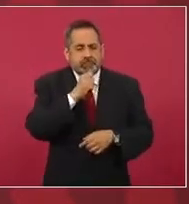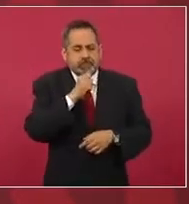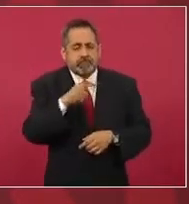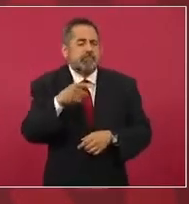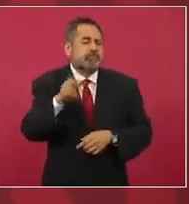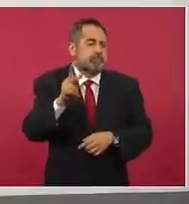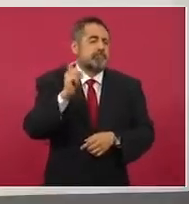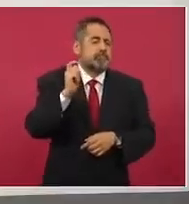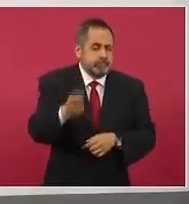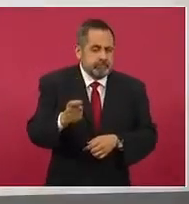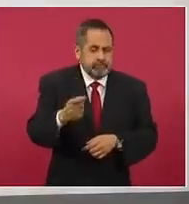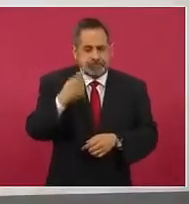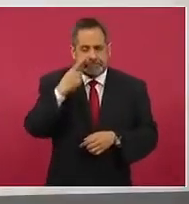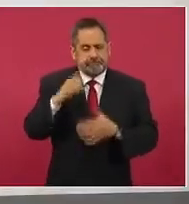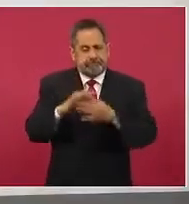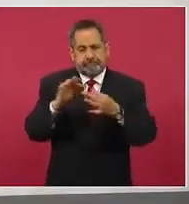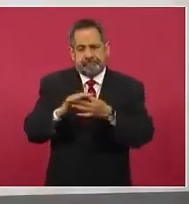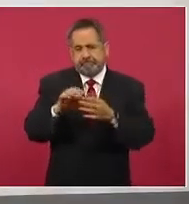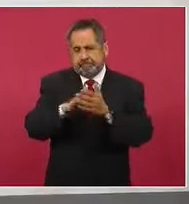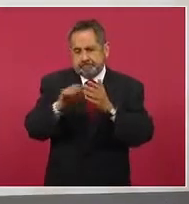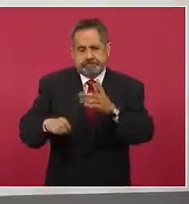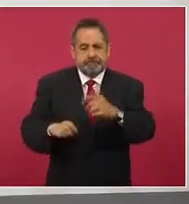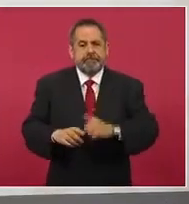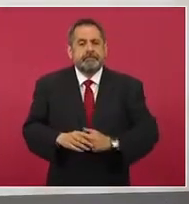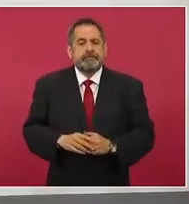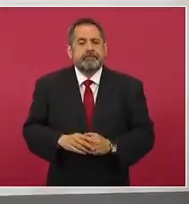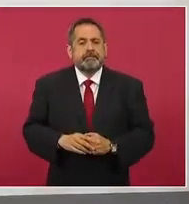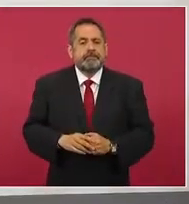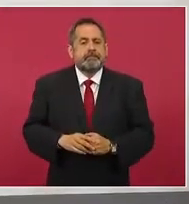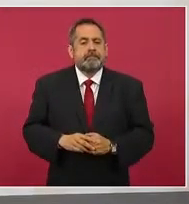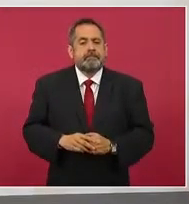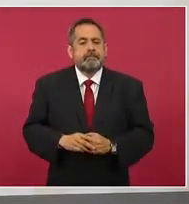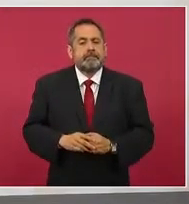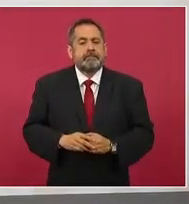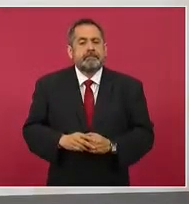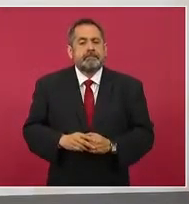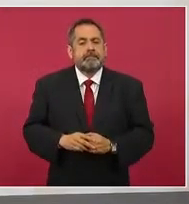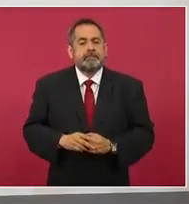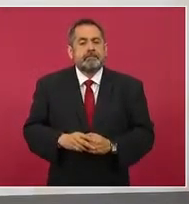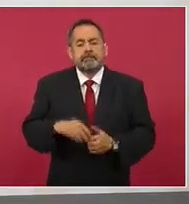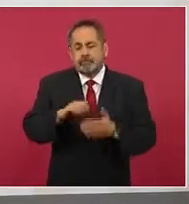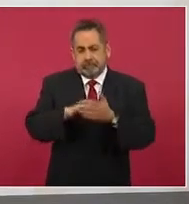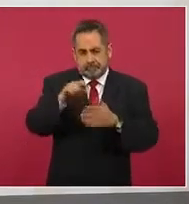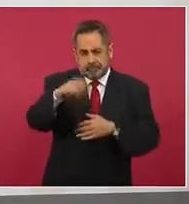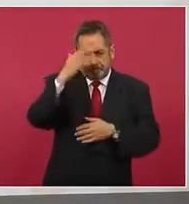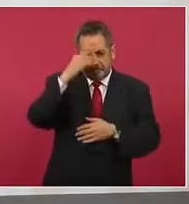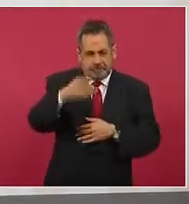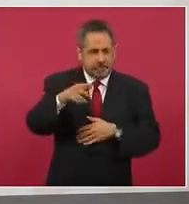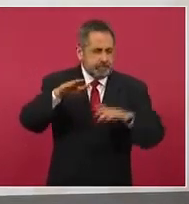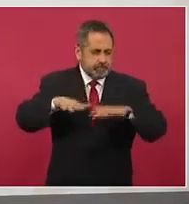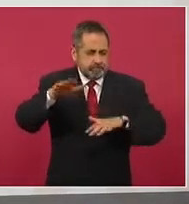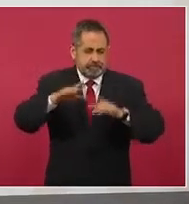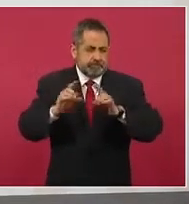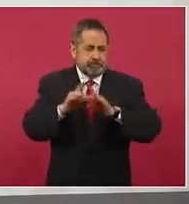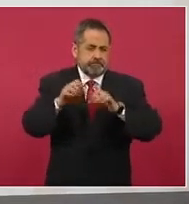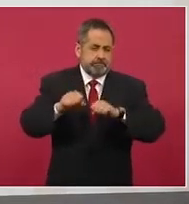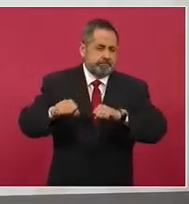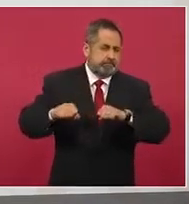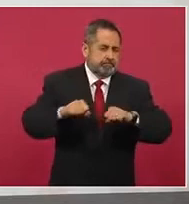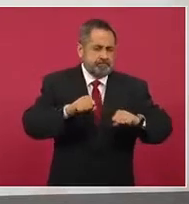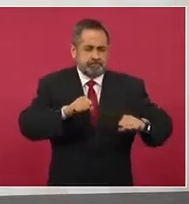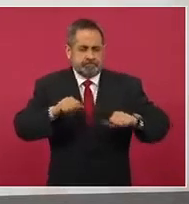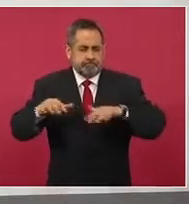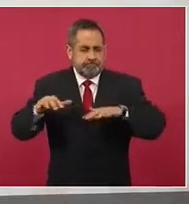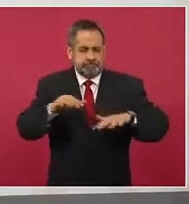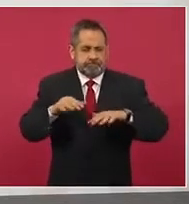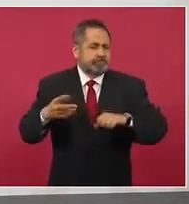sucede, por ejemplo, cuando hay temblores? En el caso de los pueblos,